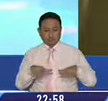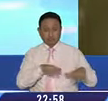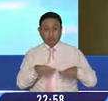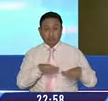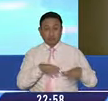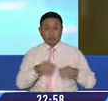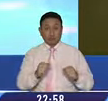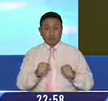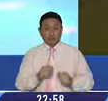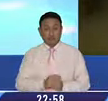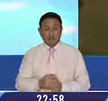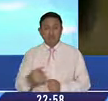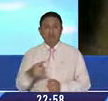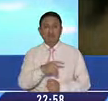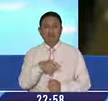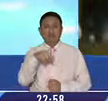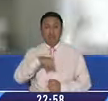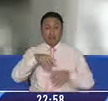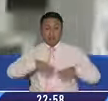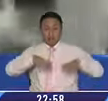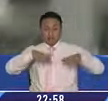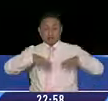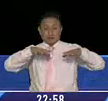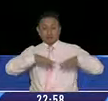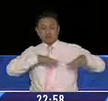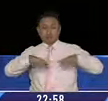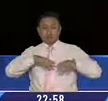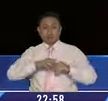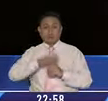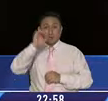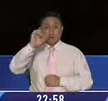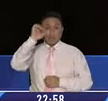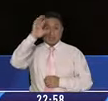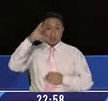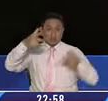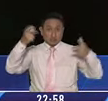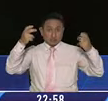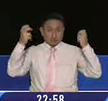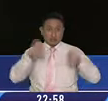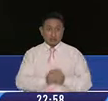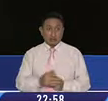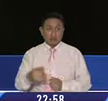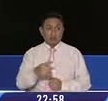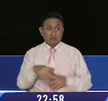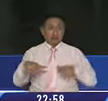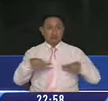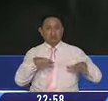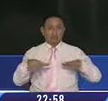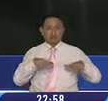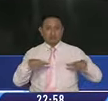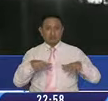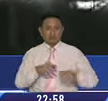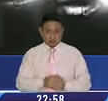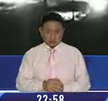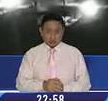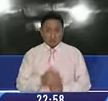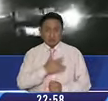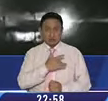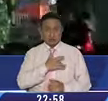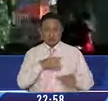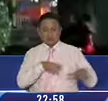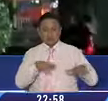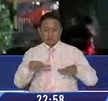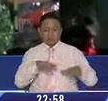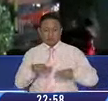magnitud. El mismo sacudió tierra. Varios videos de cámaras de seguridad grabaron el estremeciente sacudón que generó el movimiento